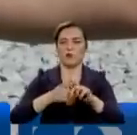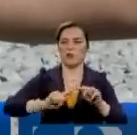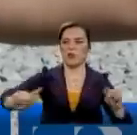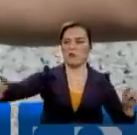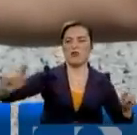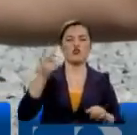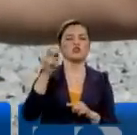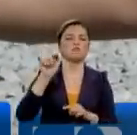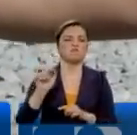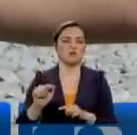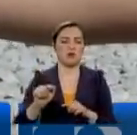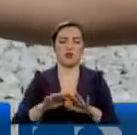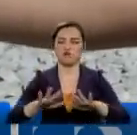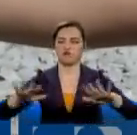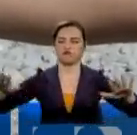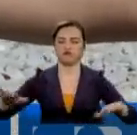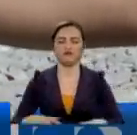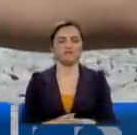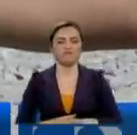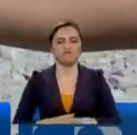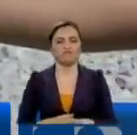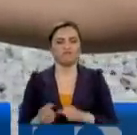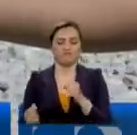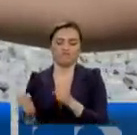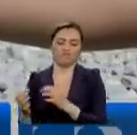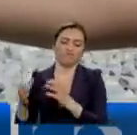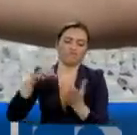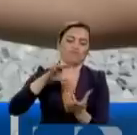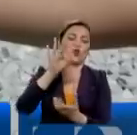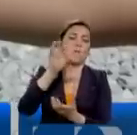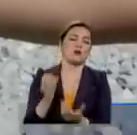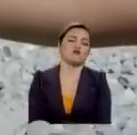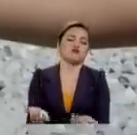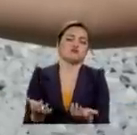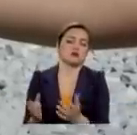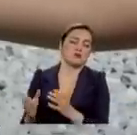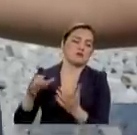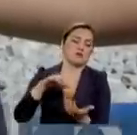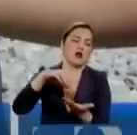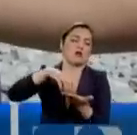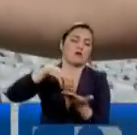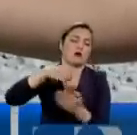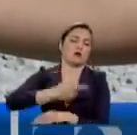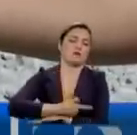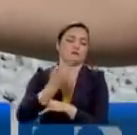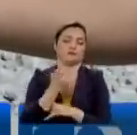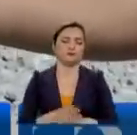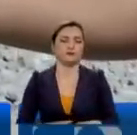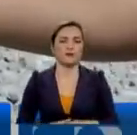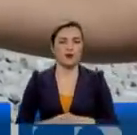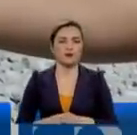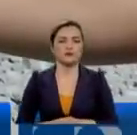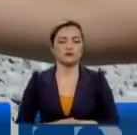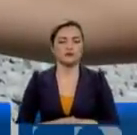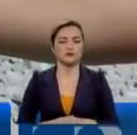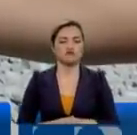cuadrados de construcción. Esperamos aquí recibir las 90 toneladas de basura día que genera Cayambe y está aproximadamente